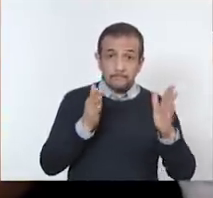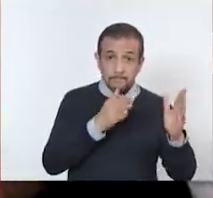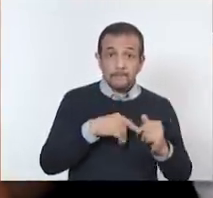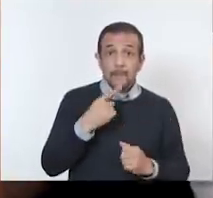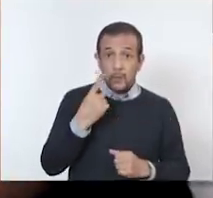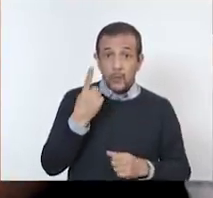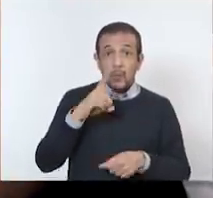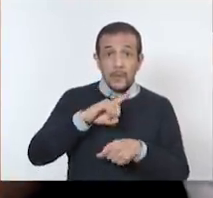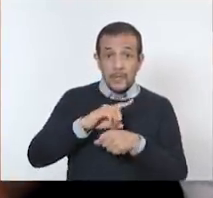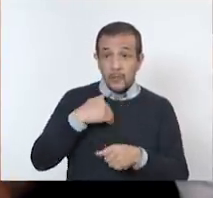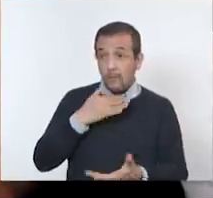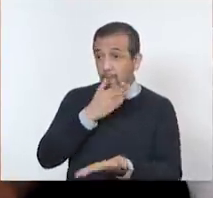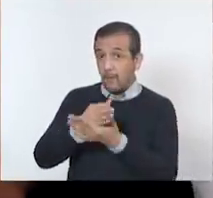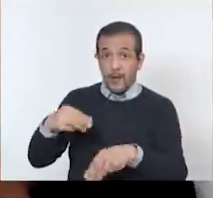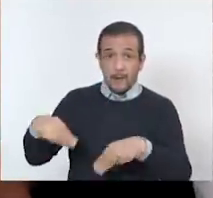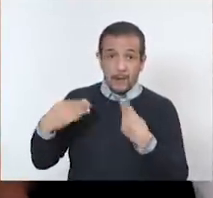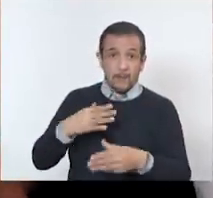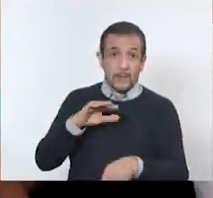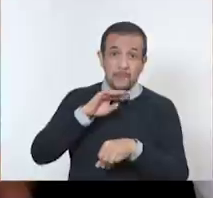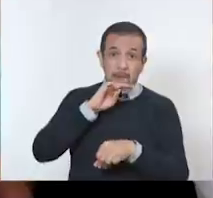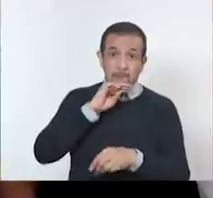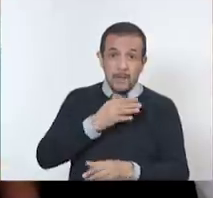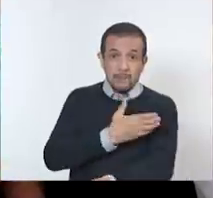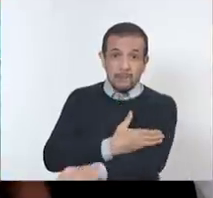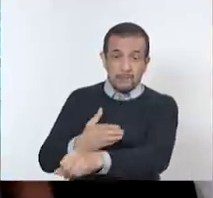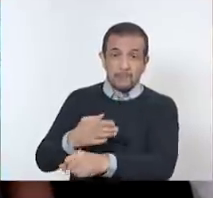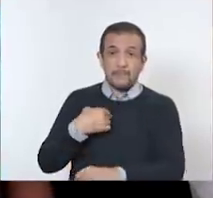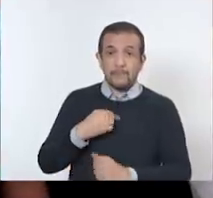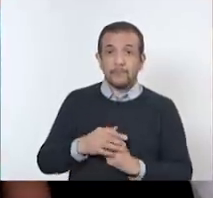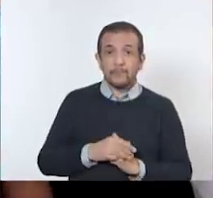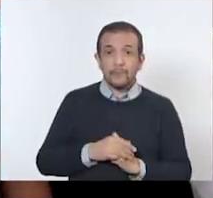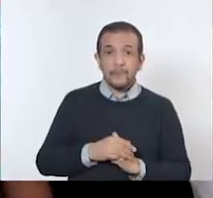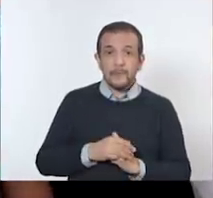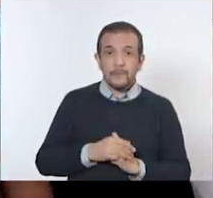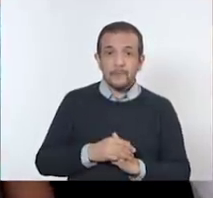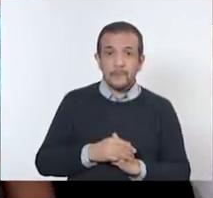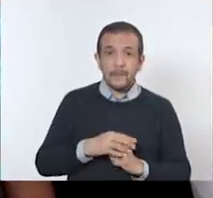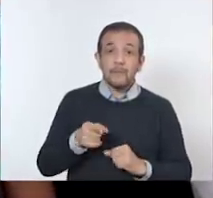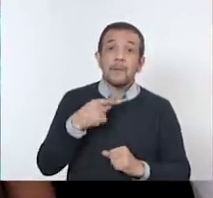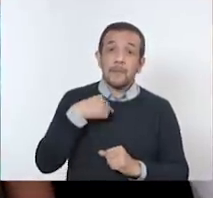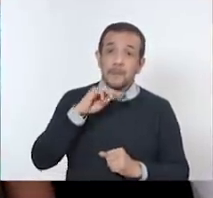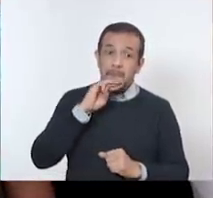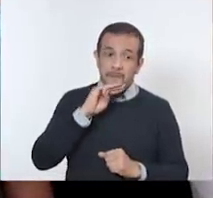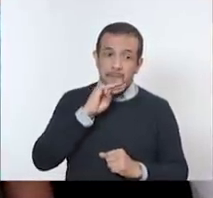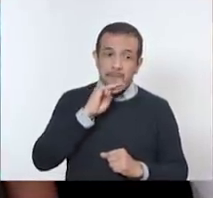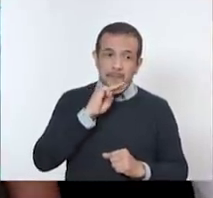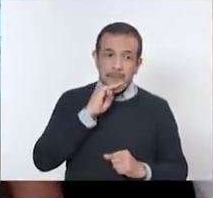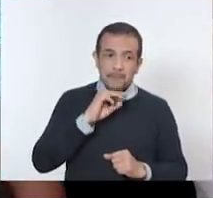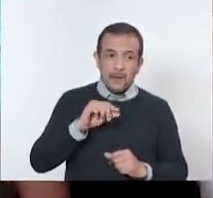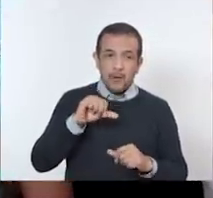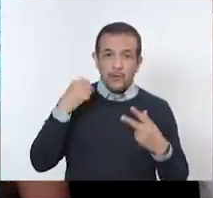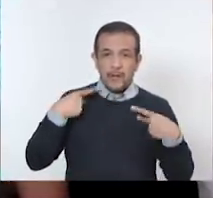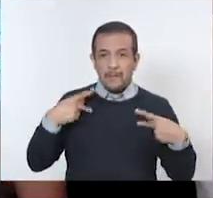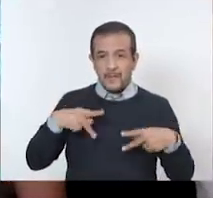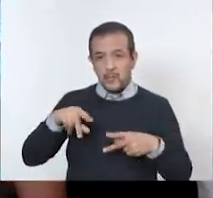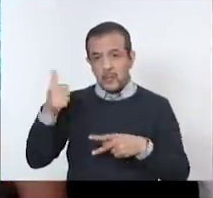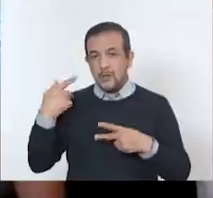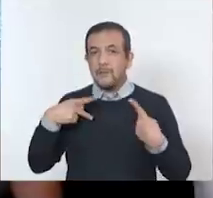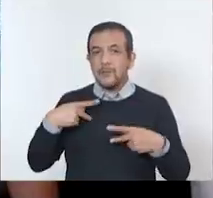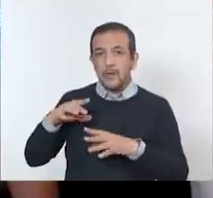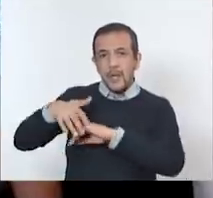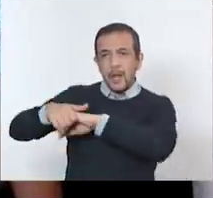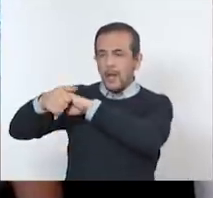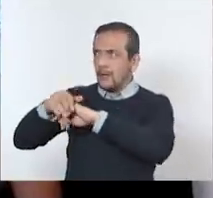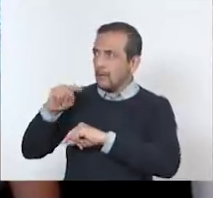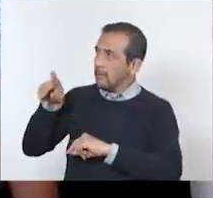vez que fui al mercado con mi mamá, agarré la otra mano de una persona y después cuando me di